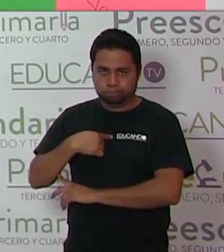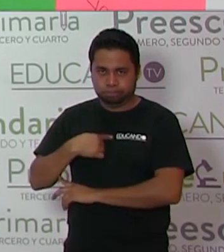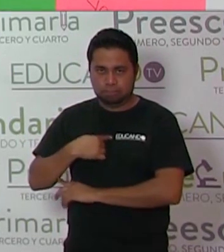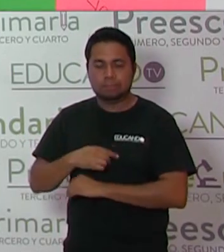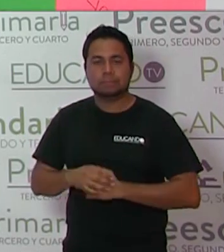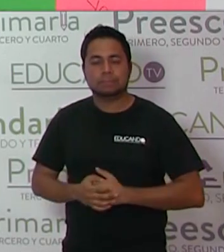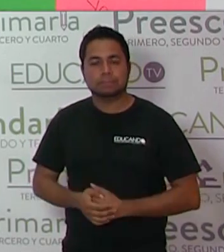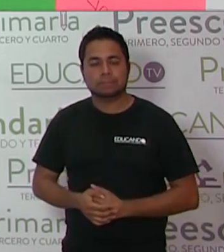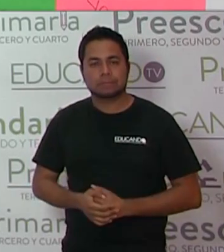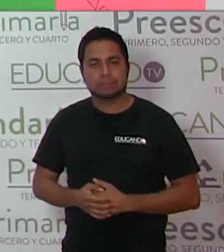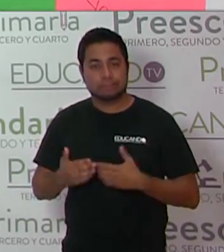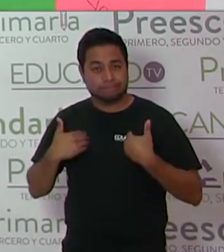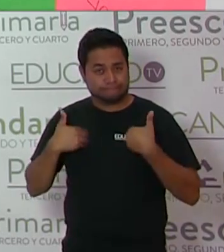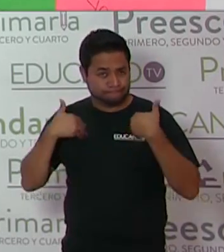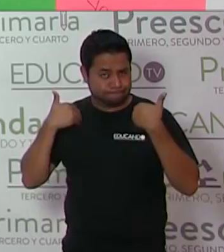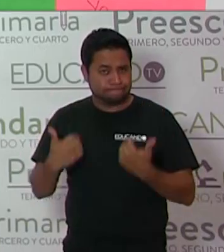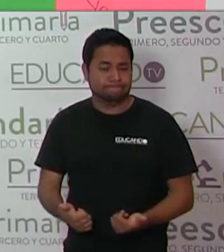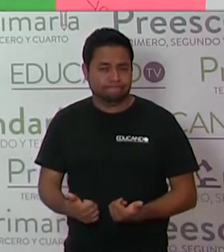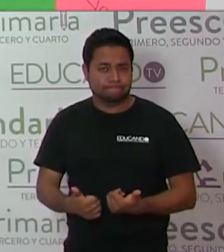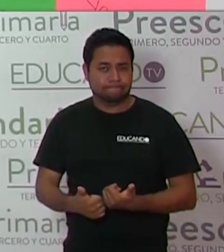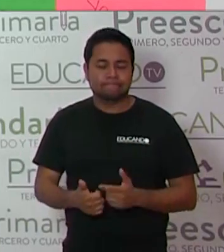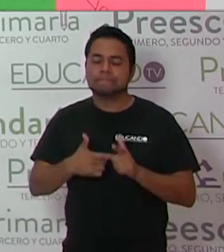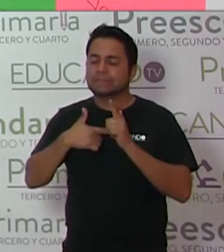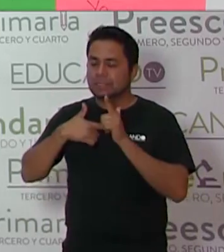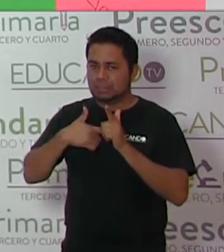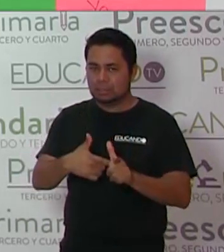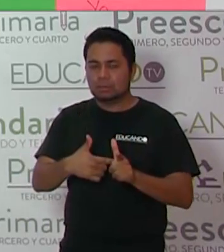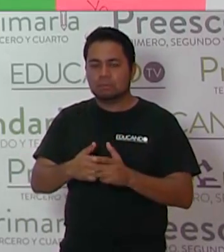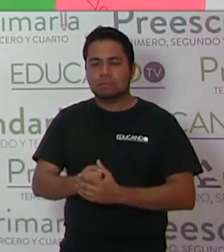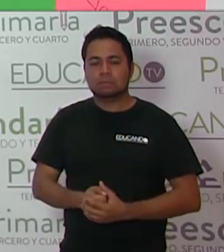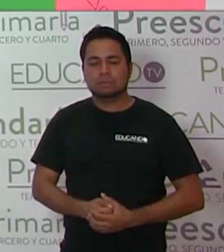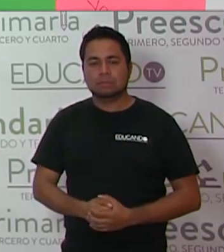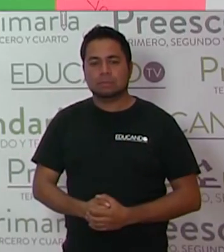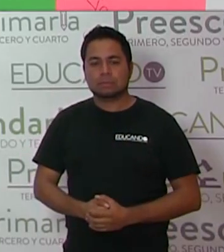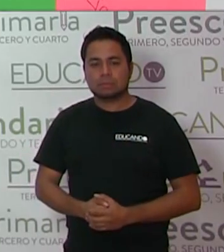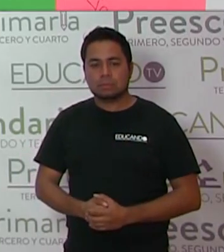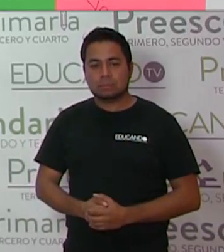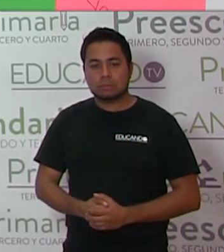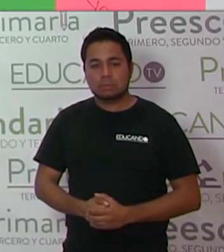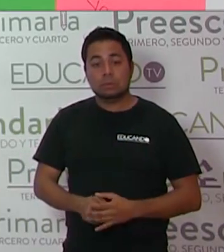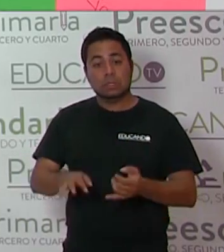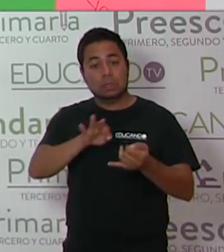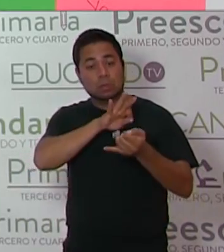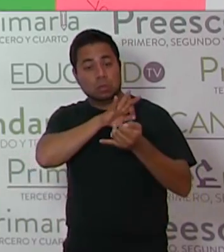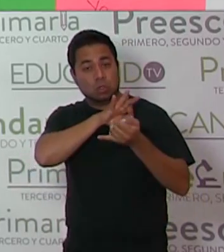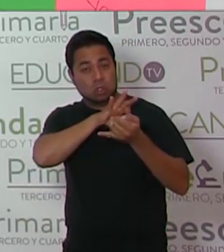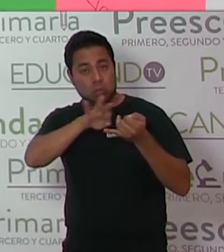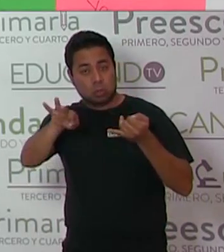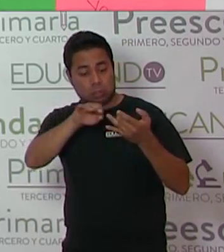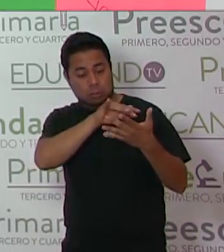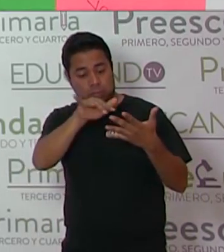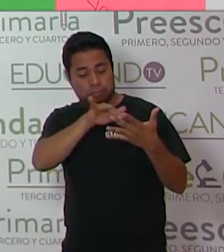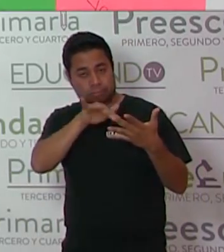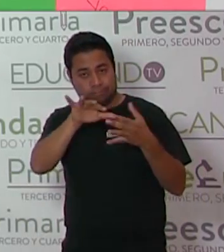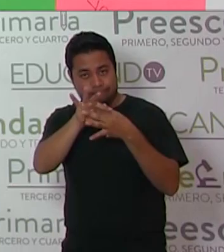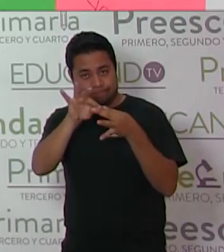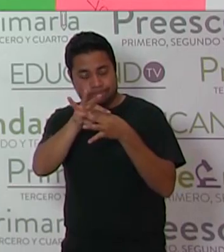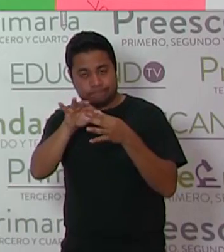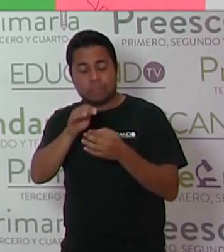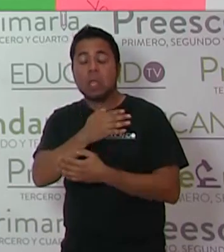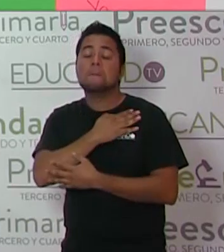yo. ¿Entendieron? Vamos a continuar. El último texto narrativo es